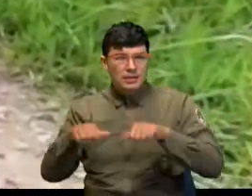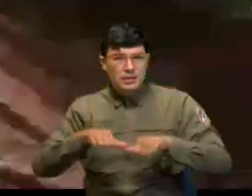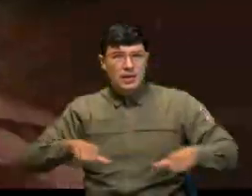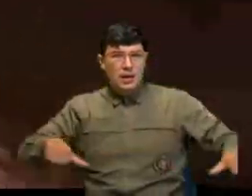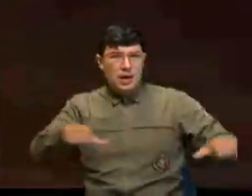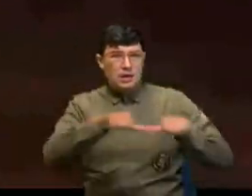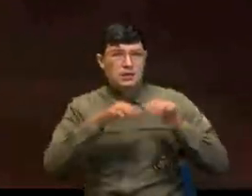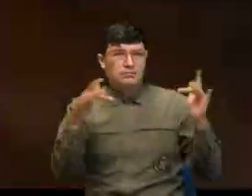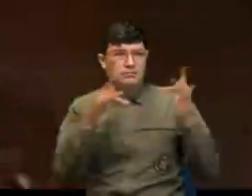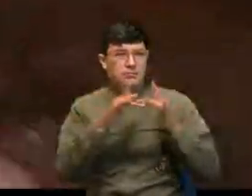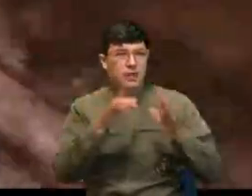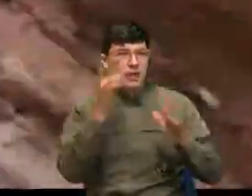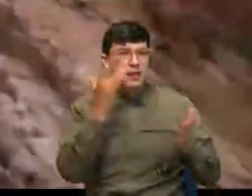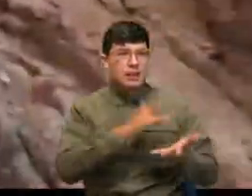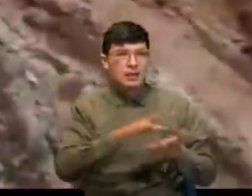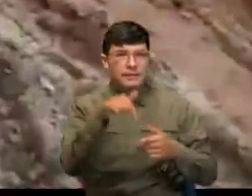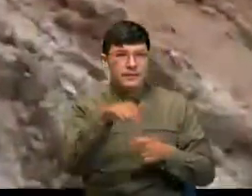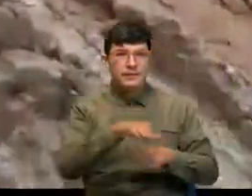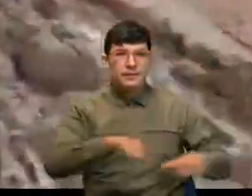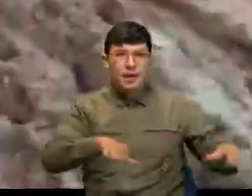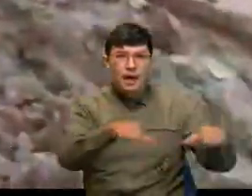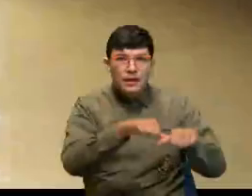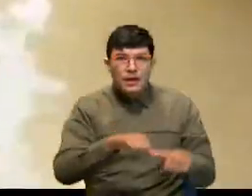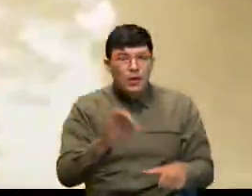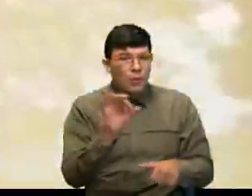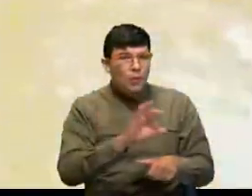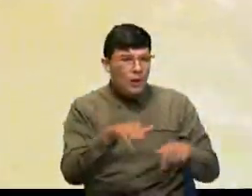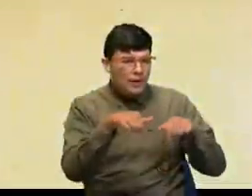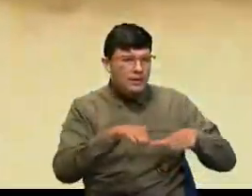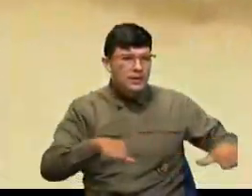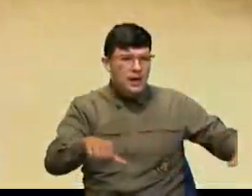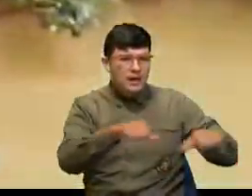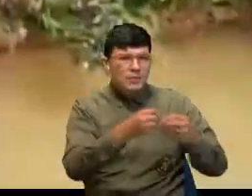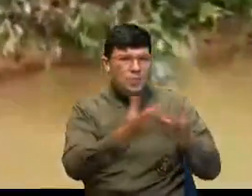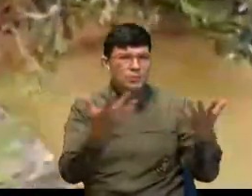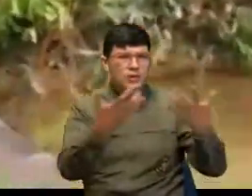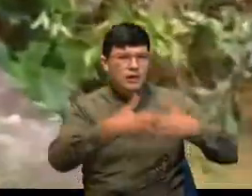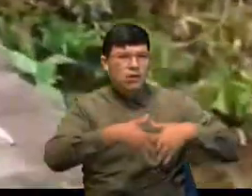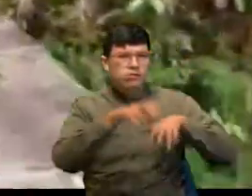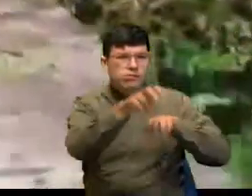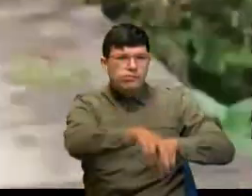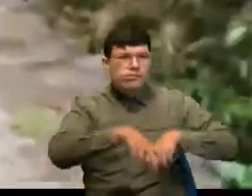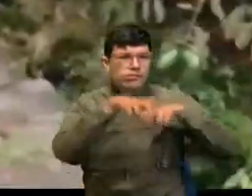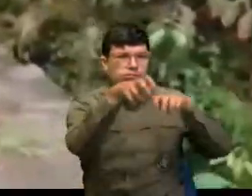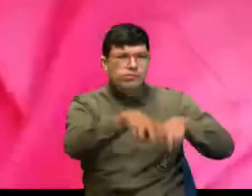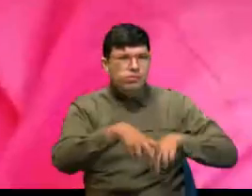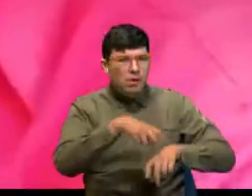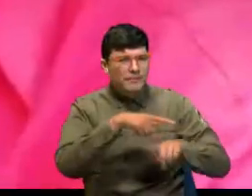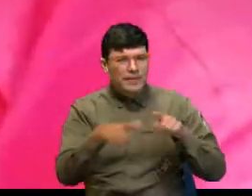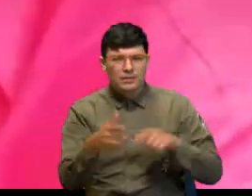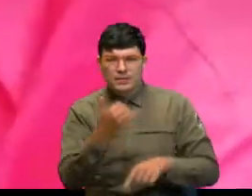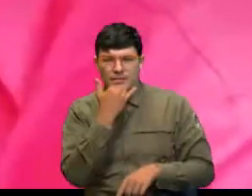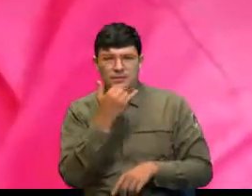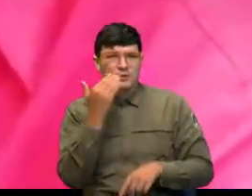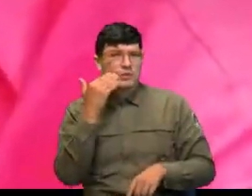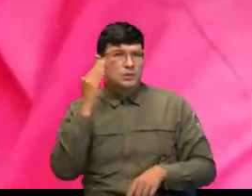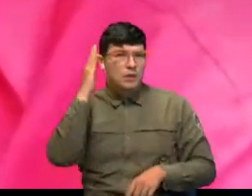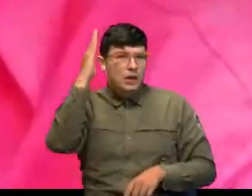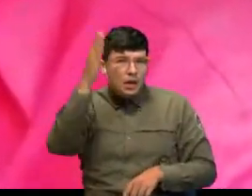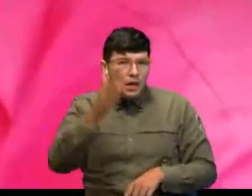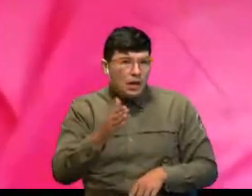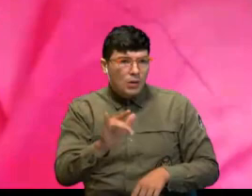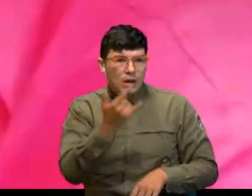zona despensa del departamento cuál sería la situación de no serlo cuando hay un enfermo